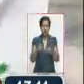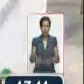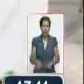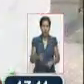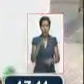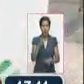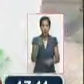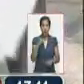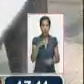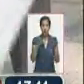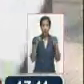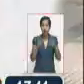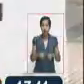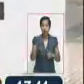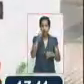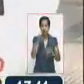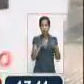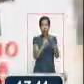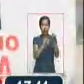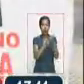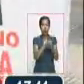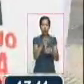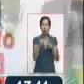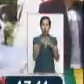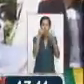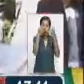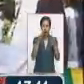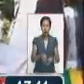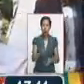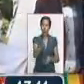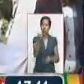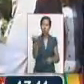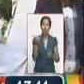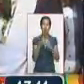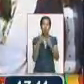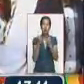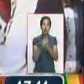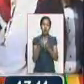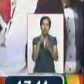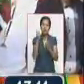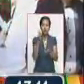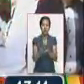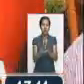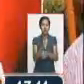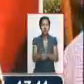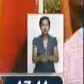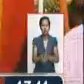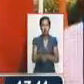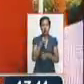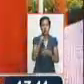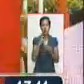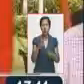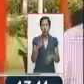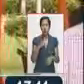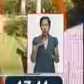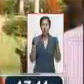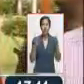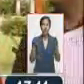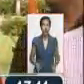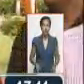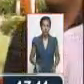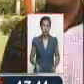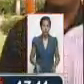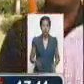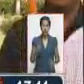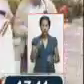que de esta manera están apoyando las medidas tomadas por los demás departamentos que están en paro cívico. Estamos firmes